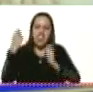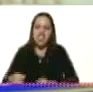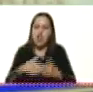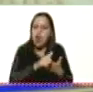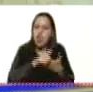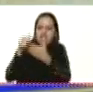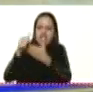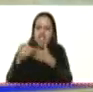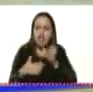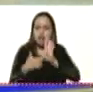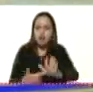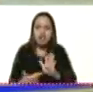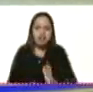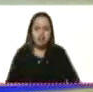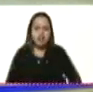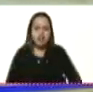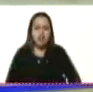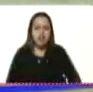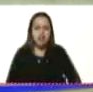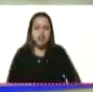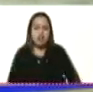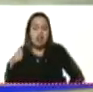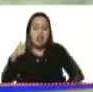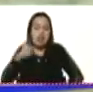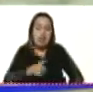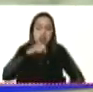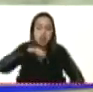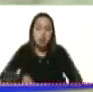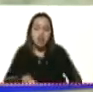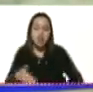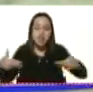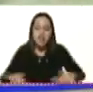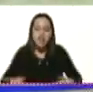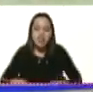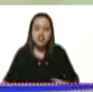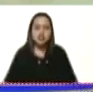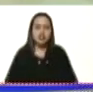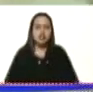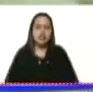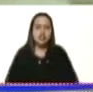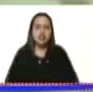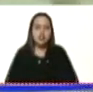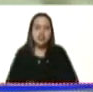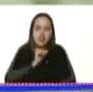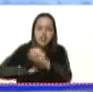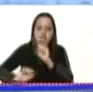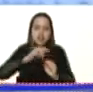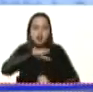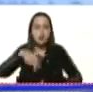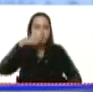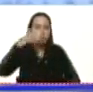de la larga película de resistencia y de lucha de nuestro pueblo.